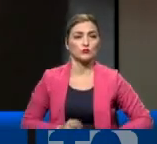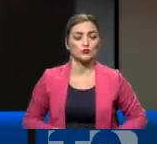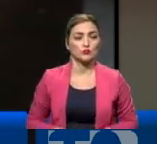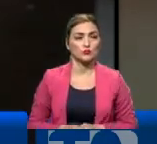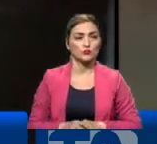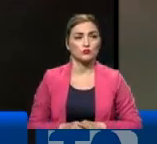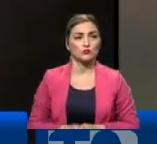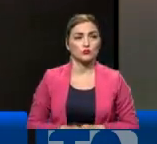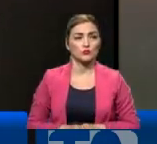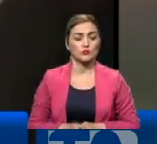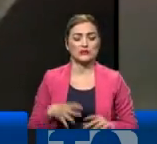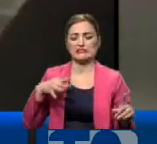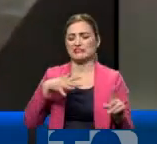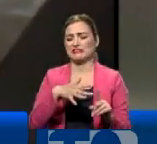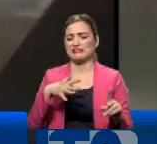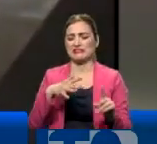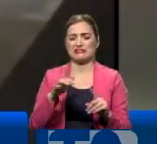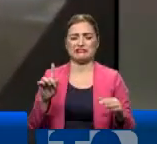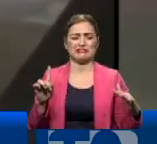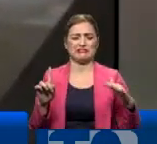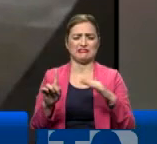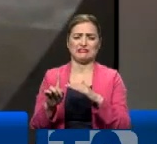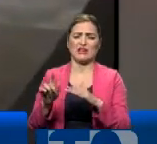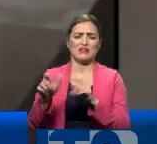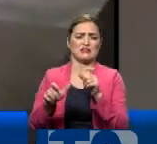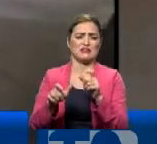vandálicos de algo